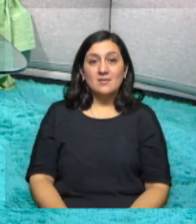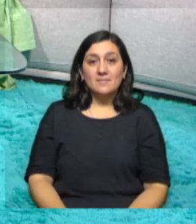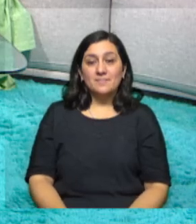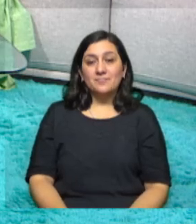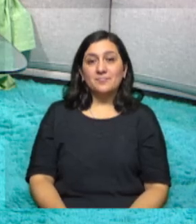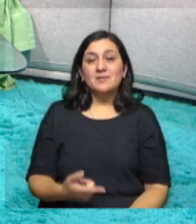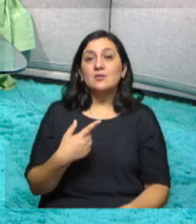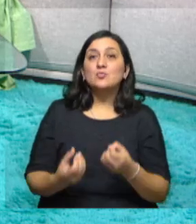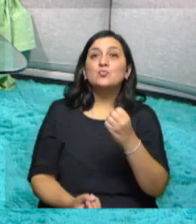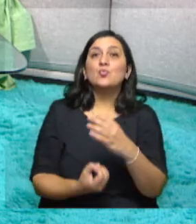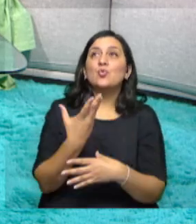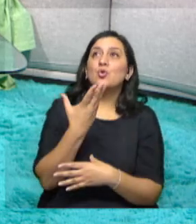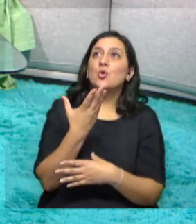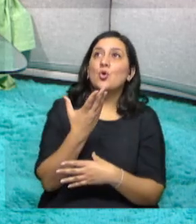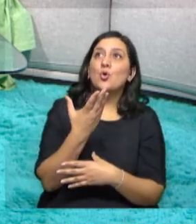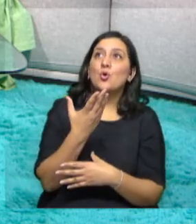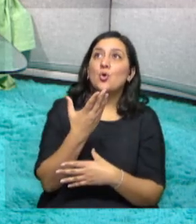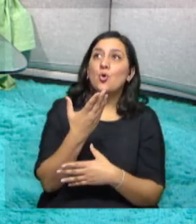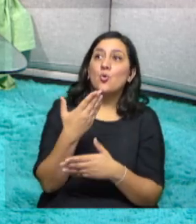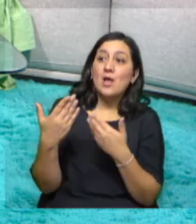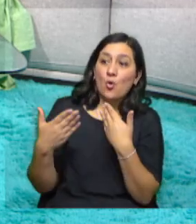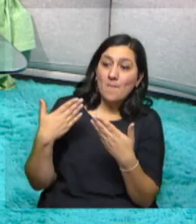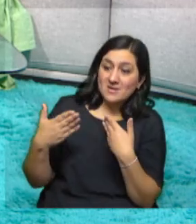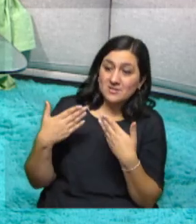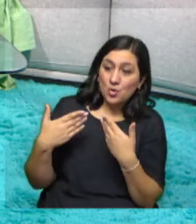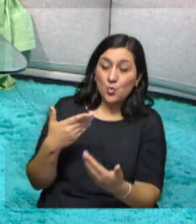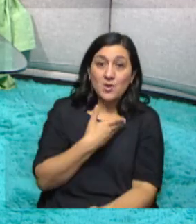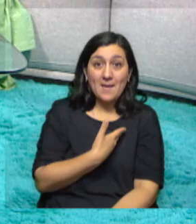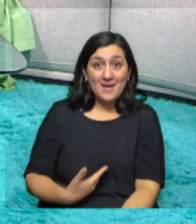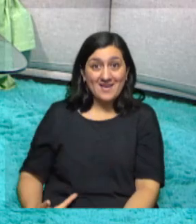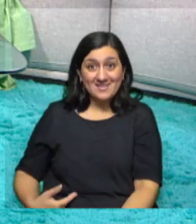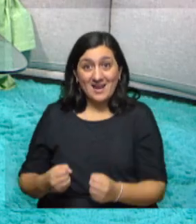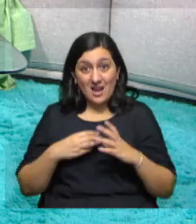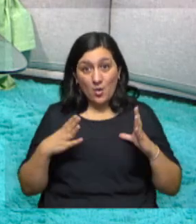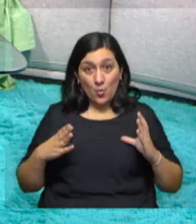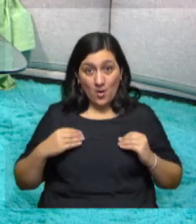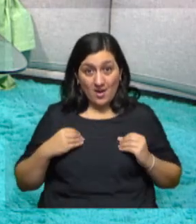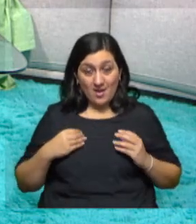que nació a partir de una conversación con una maestra en una escuela de allá por Luis Valleverres.